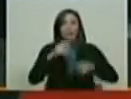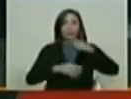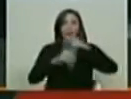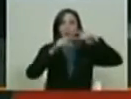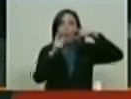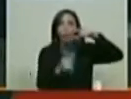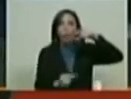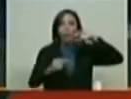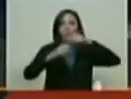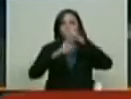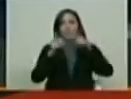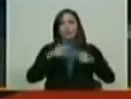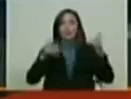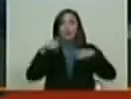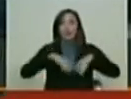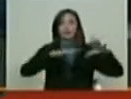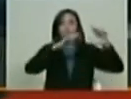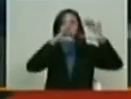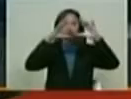Y está nublado en Nueva York.